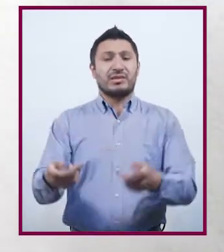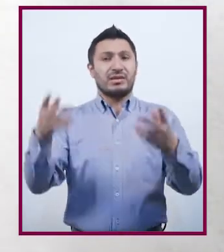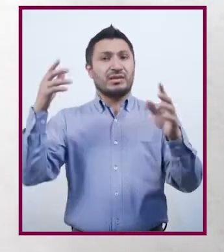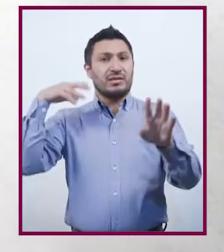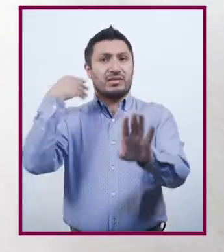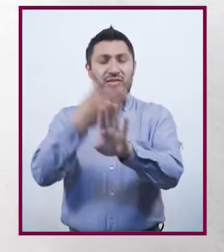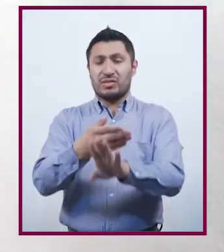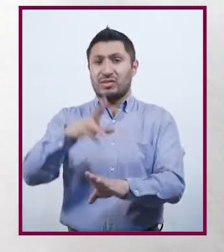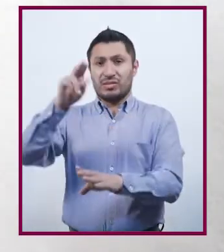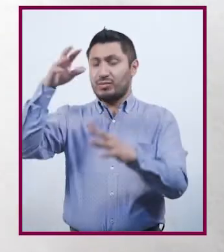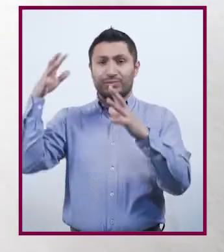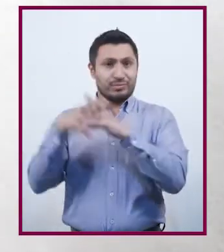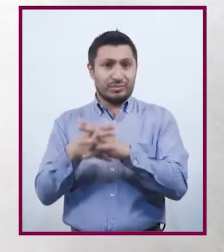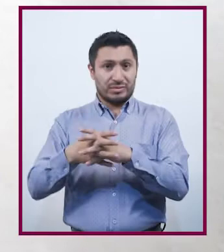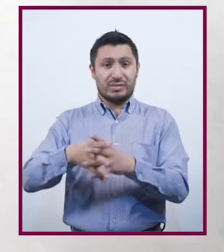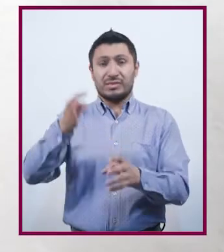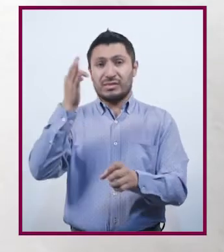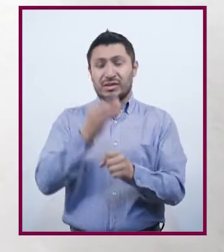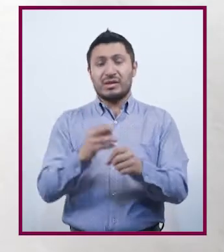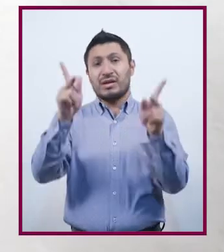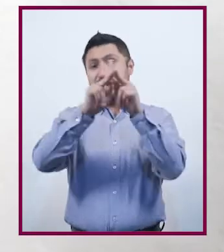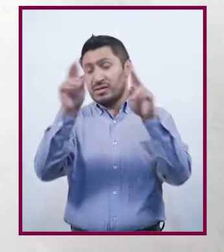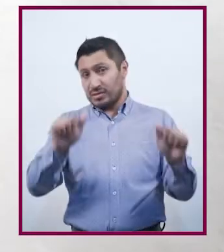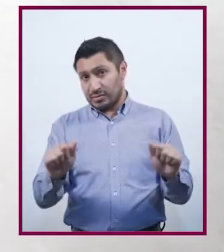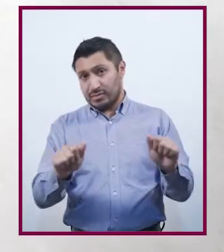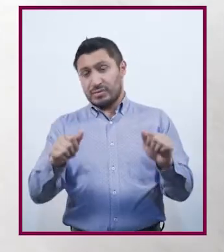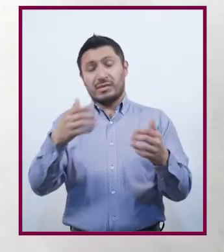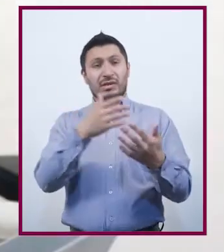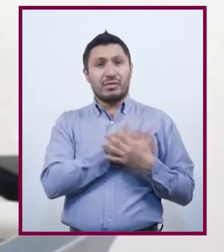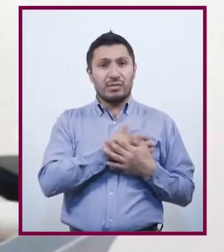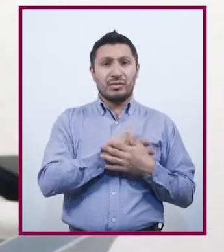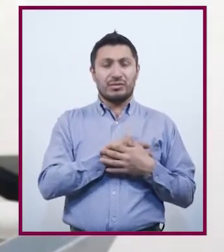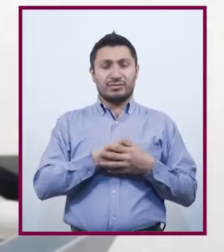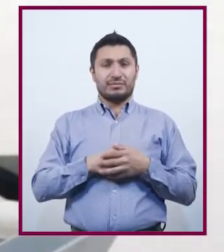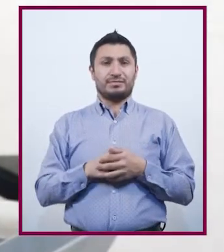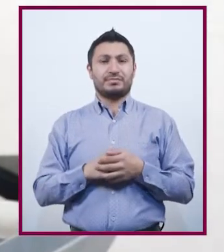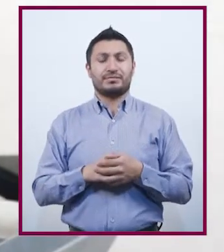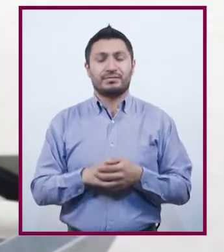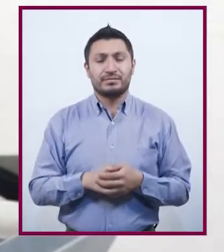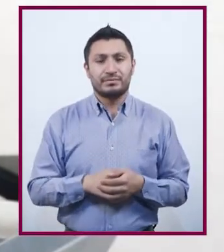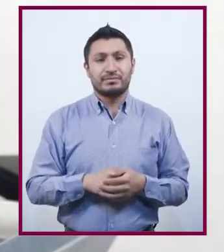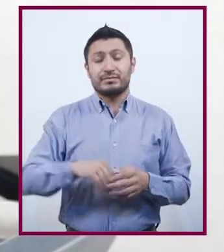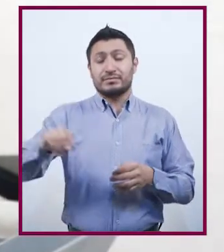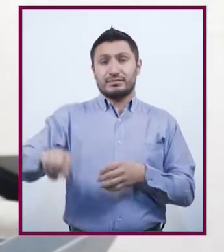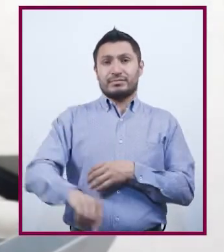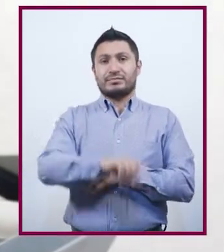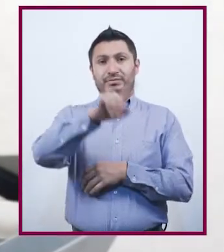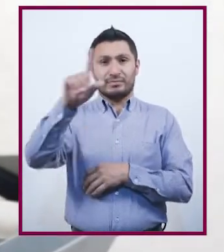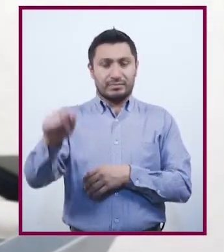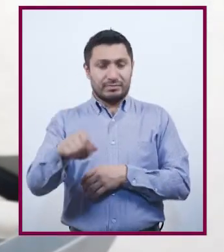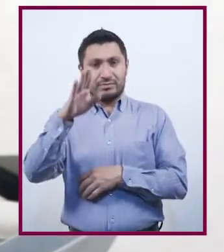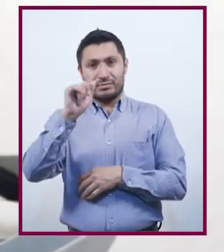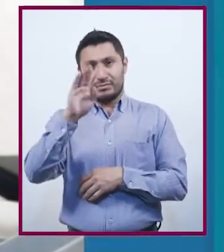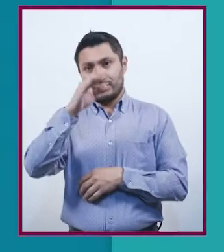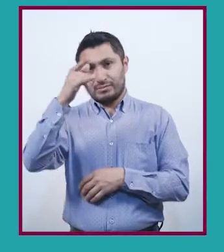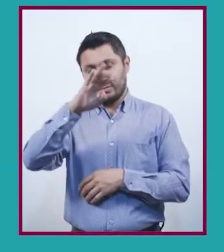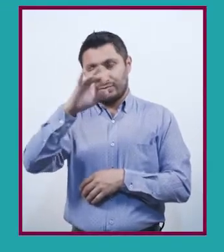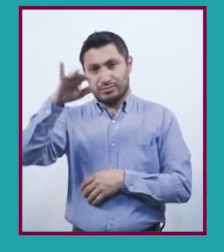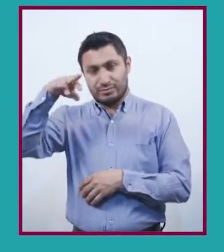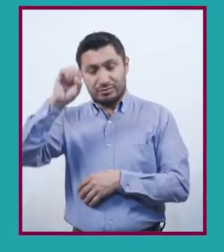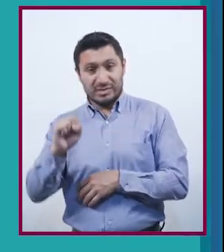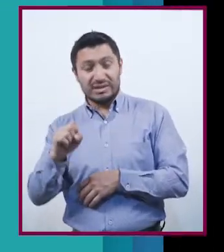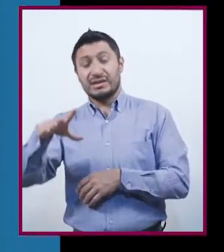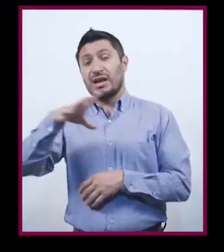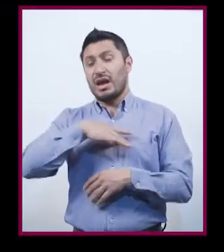de los discapacitados y, ante todo, protestaban en contra de la guerra. Es el momento del peace and love, la psicodelia y los excesos.